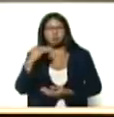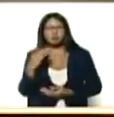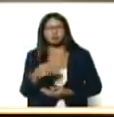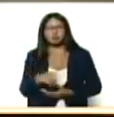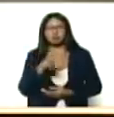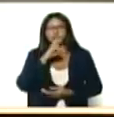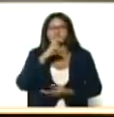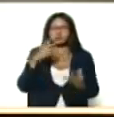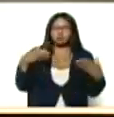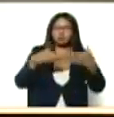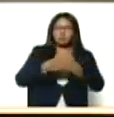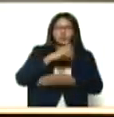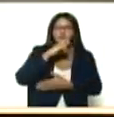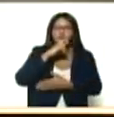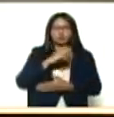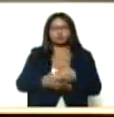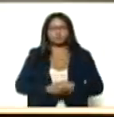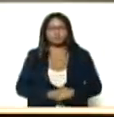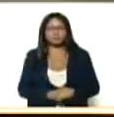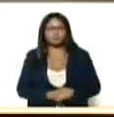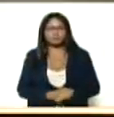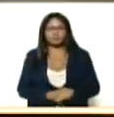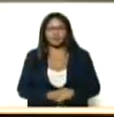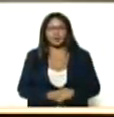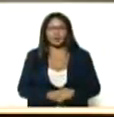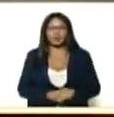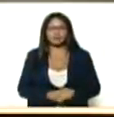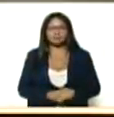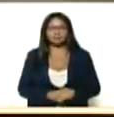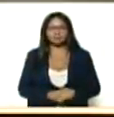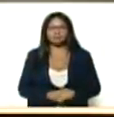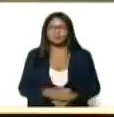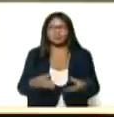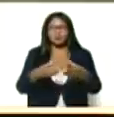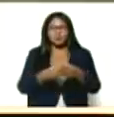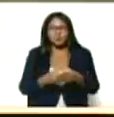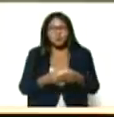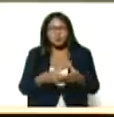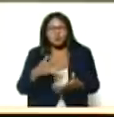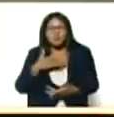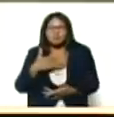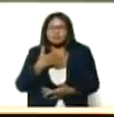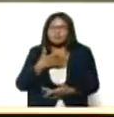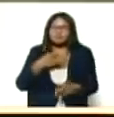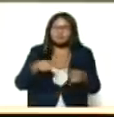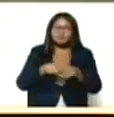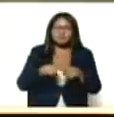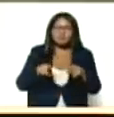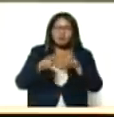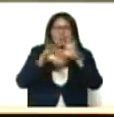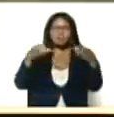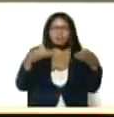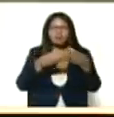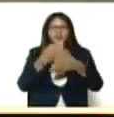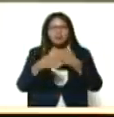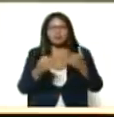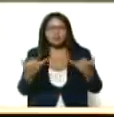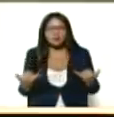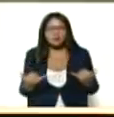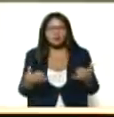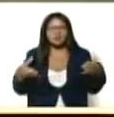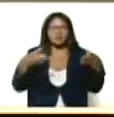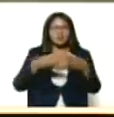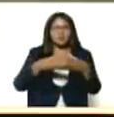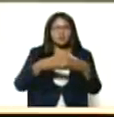la generación de oro. Bueno, realmente, nos sentimos, y lo digo a nombre de toda la Dirección Nacional del Partido